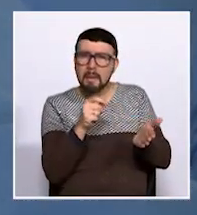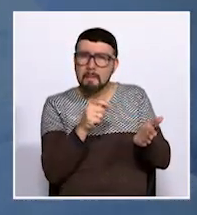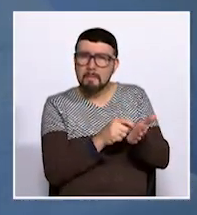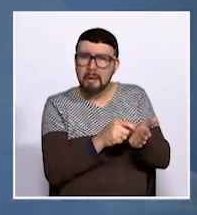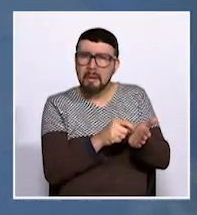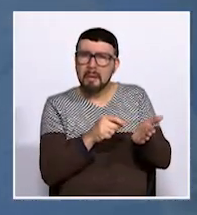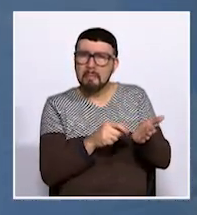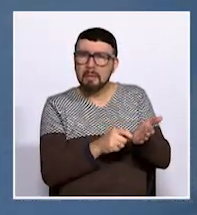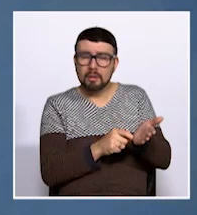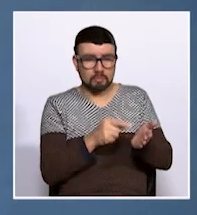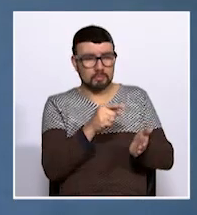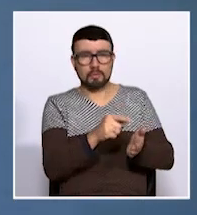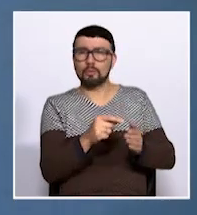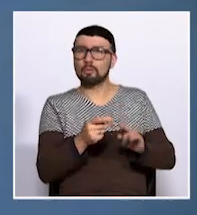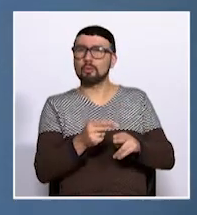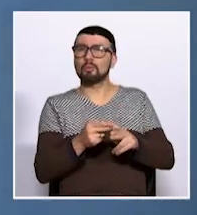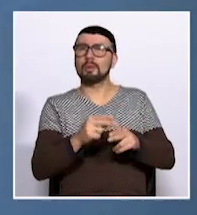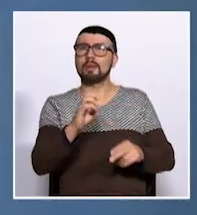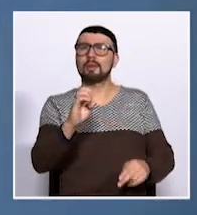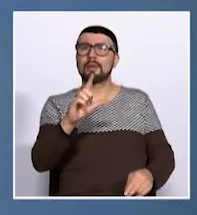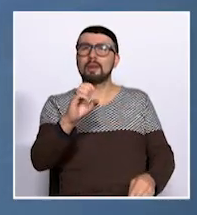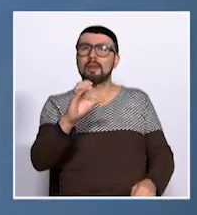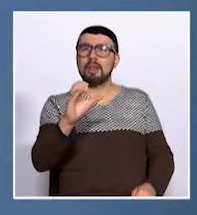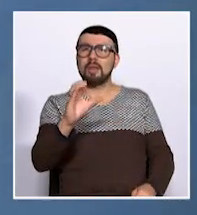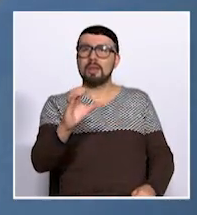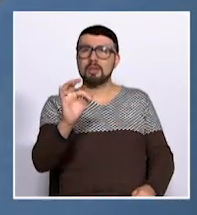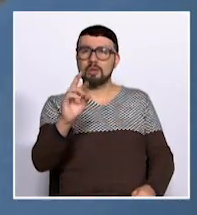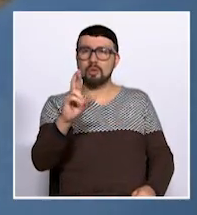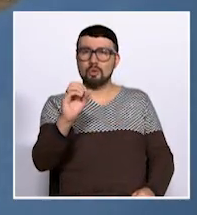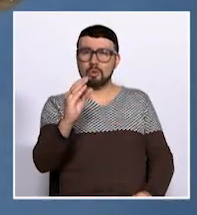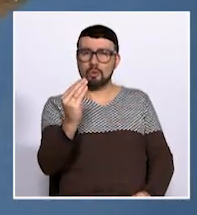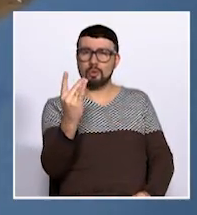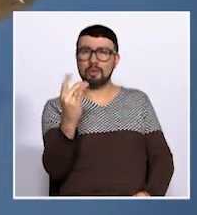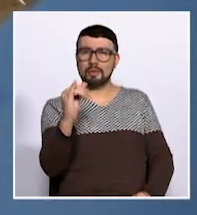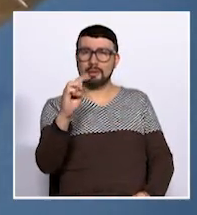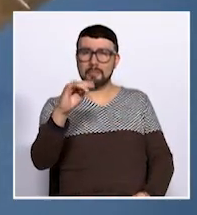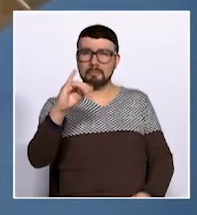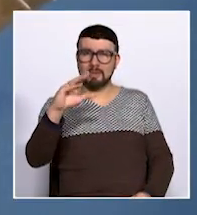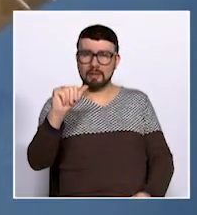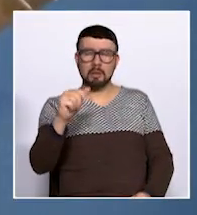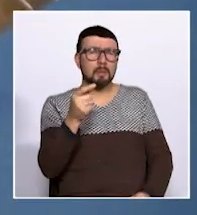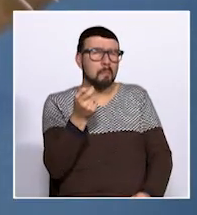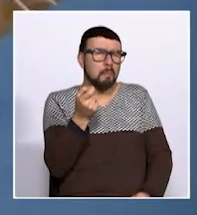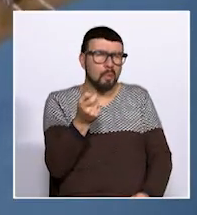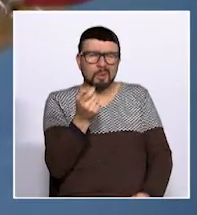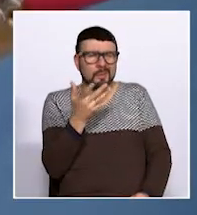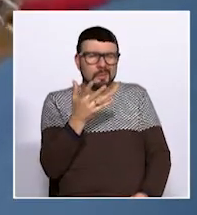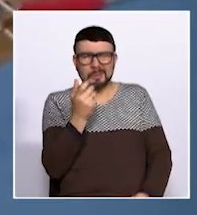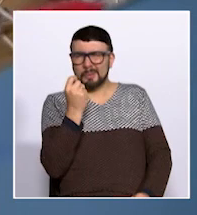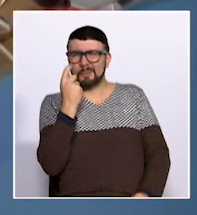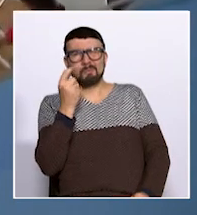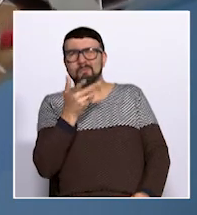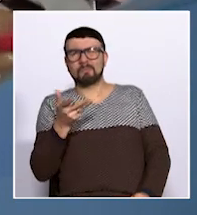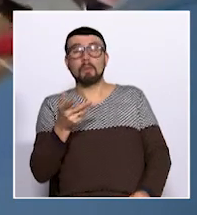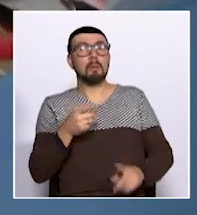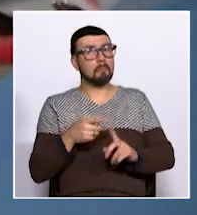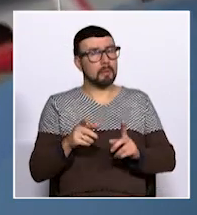llama electroquímica, es un poco complicado de entender, pero que es básicamente cuando